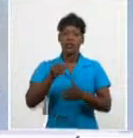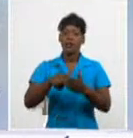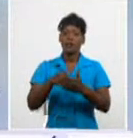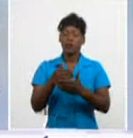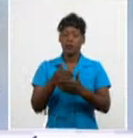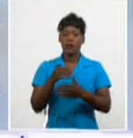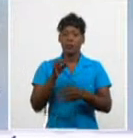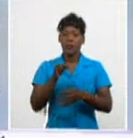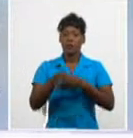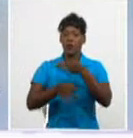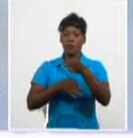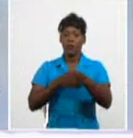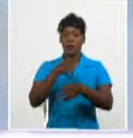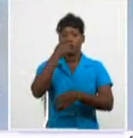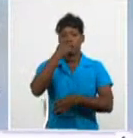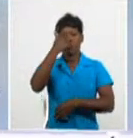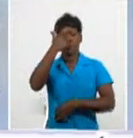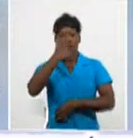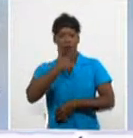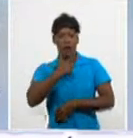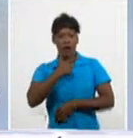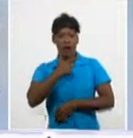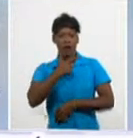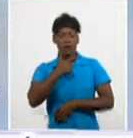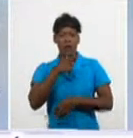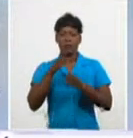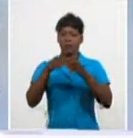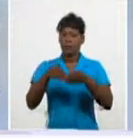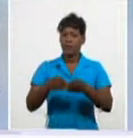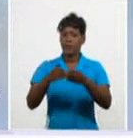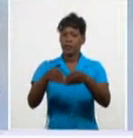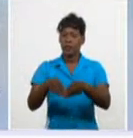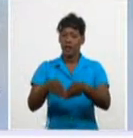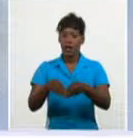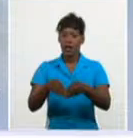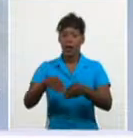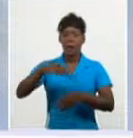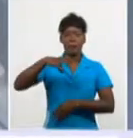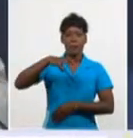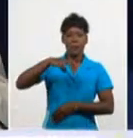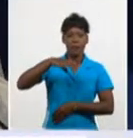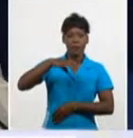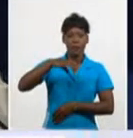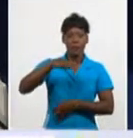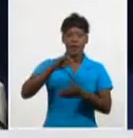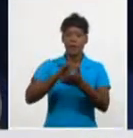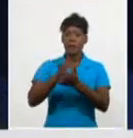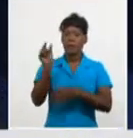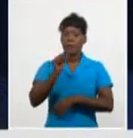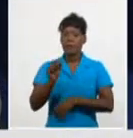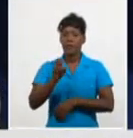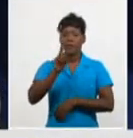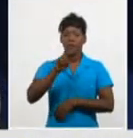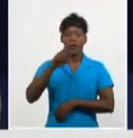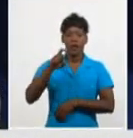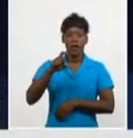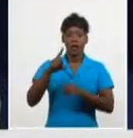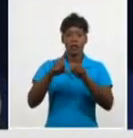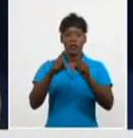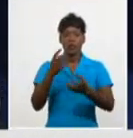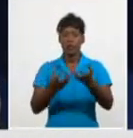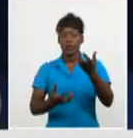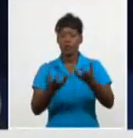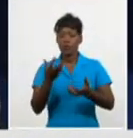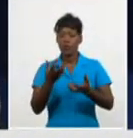a Ciego de Ávila, a Granma, a Pinar del Río, a Mayabeque, a Villa Clara, Cienfuegos,